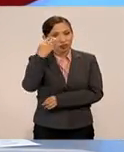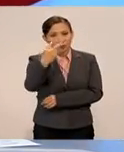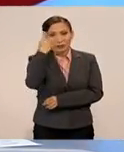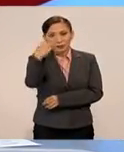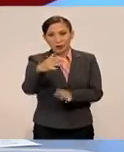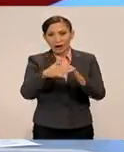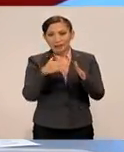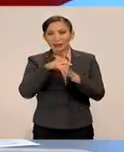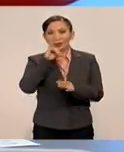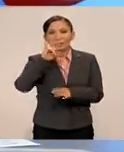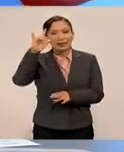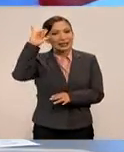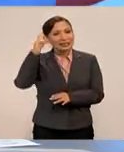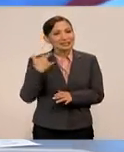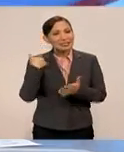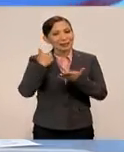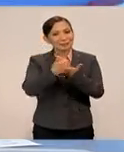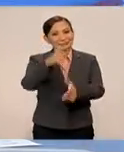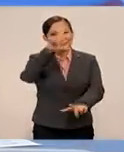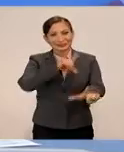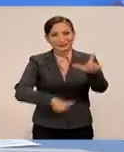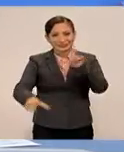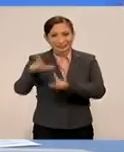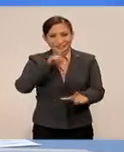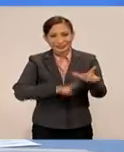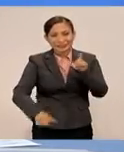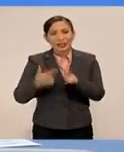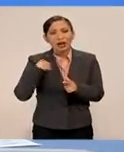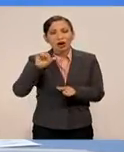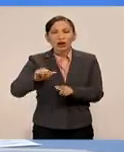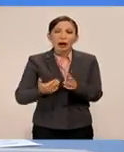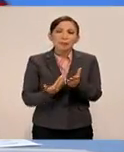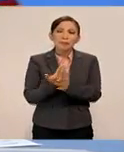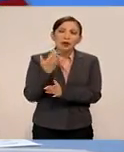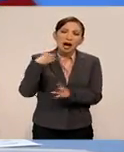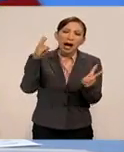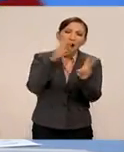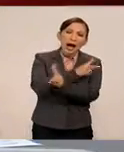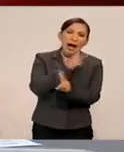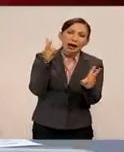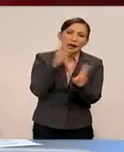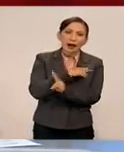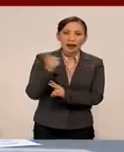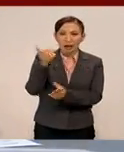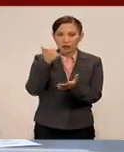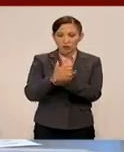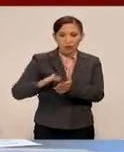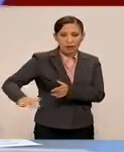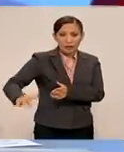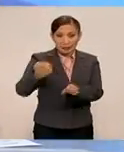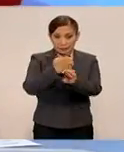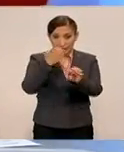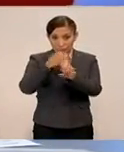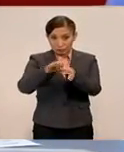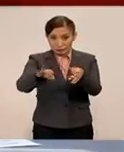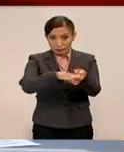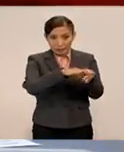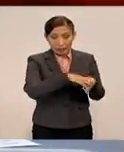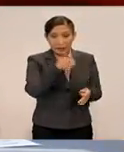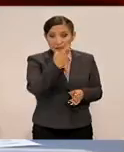en sus hogares, a Griselda Llobera, quien se encuentra en la lengua de seña. Y cómo amanecemos hoy en la calidad del aire en la zona conurbada del Valle de